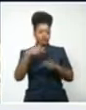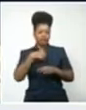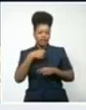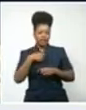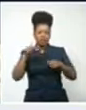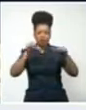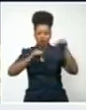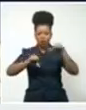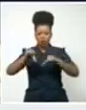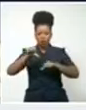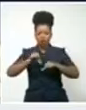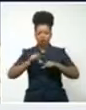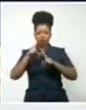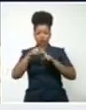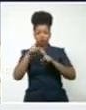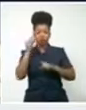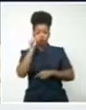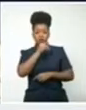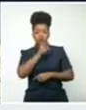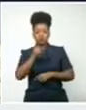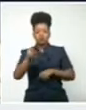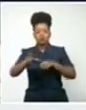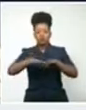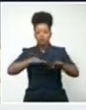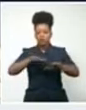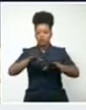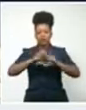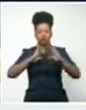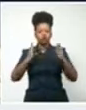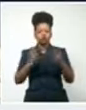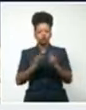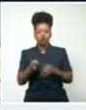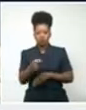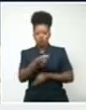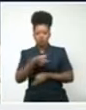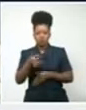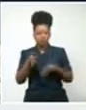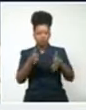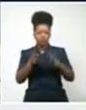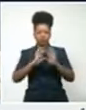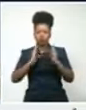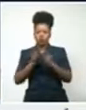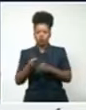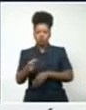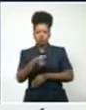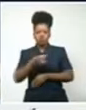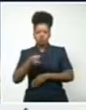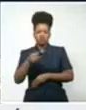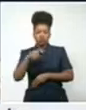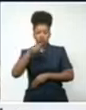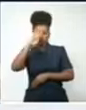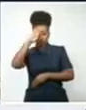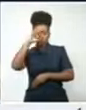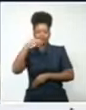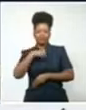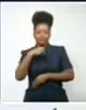preparado prácticamente en todos los municipios de nuestro país. Por lo tanto, si los estudios que estamos